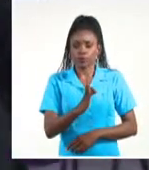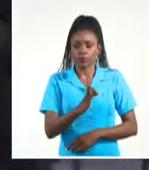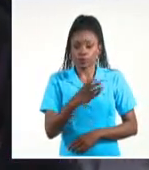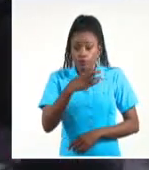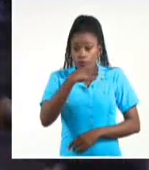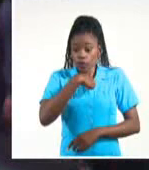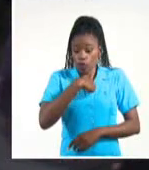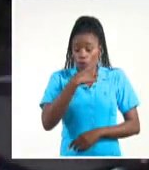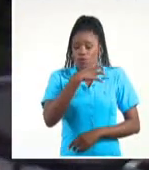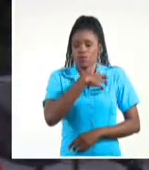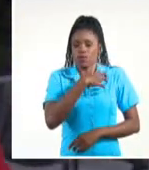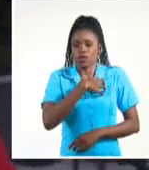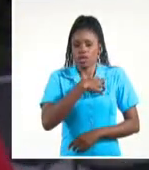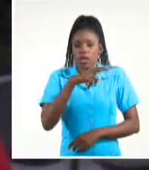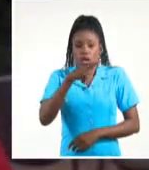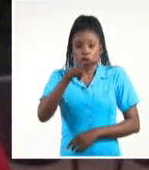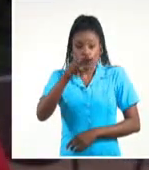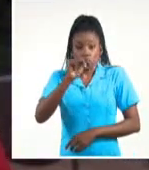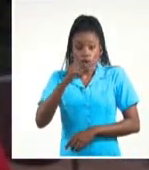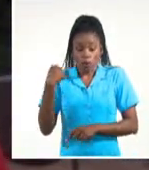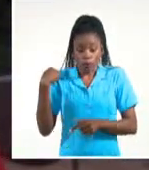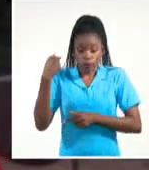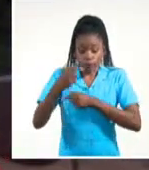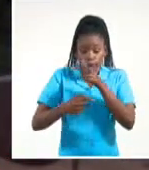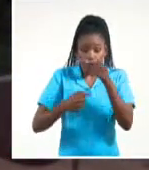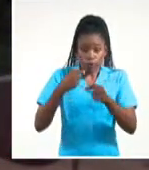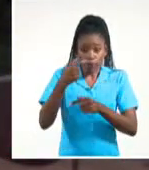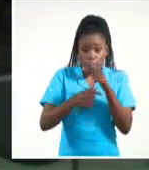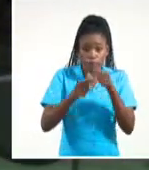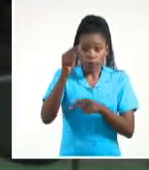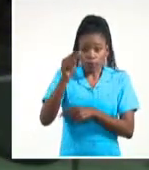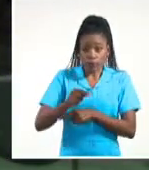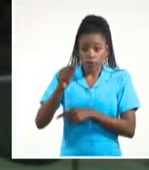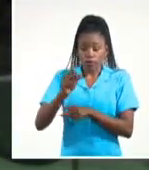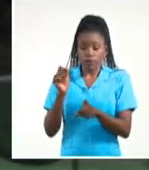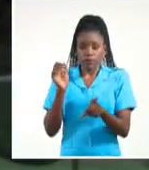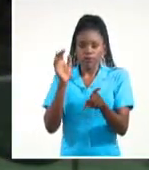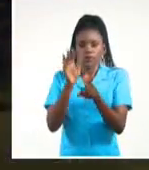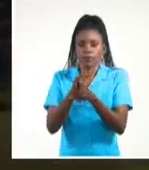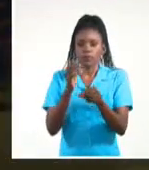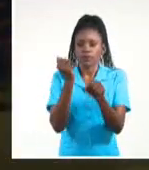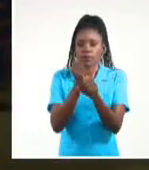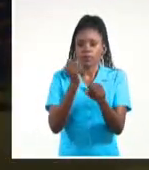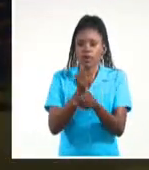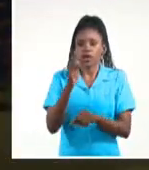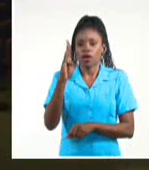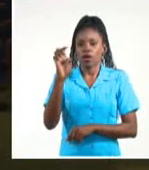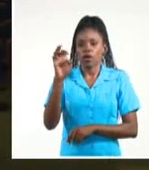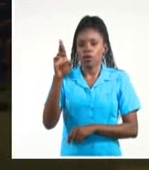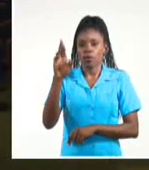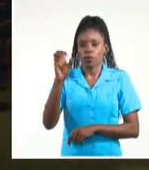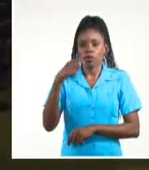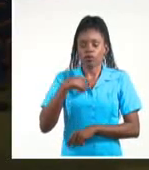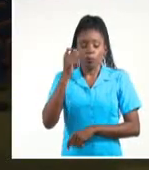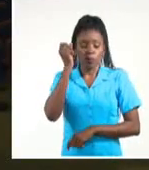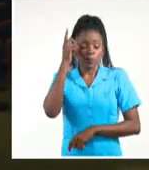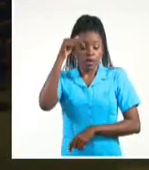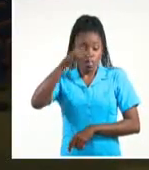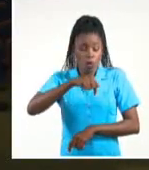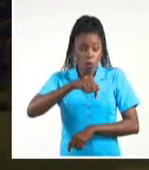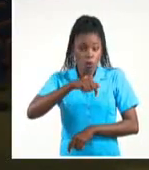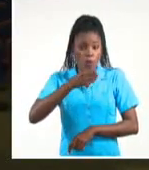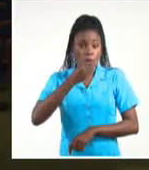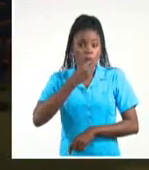quiero que las nuevas generaciones empiecen a trabajar el bolero. Yo espero que esta experiencia de hoy se